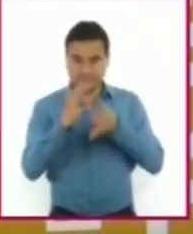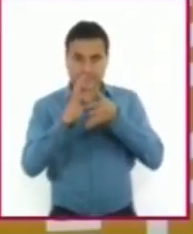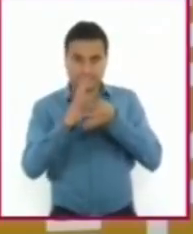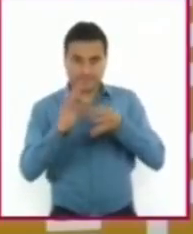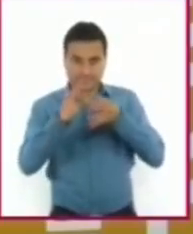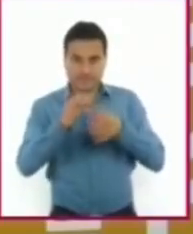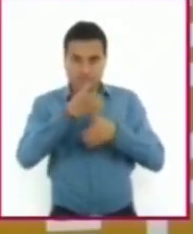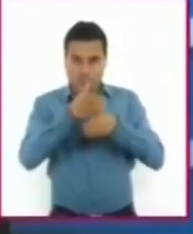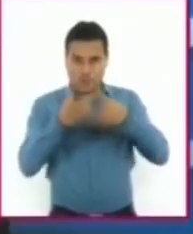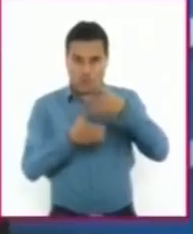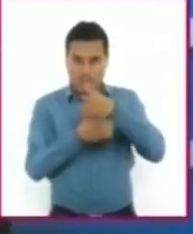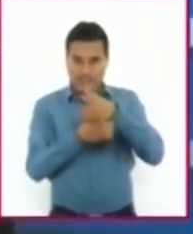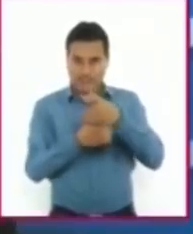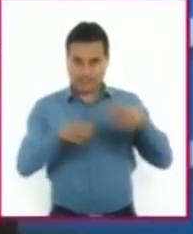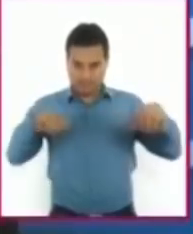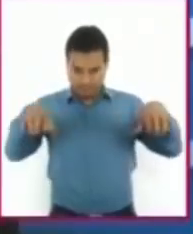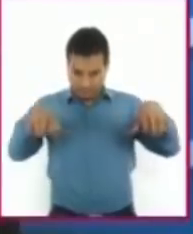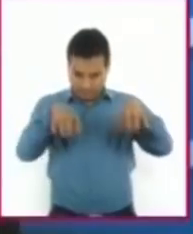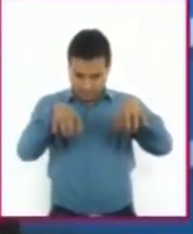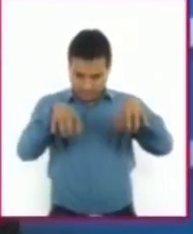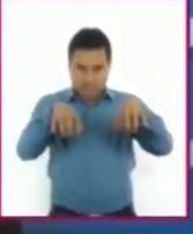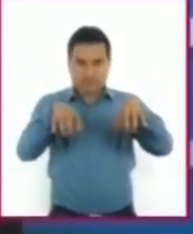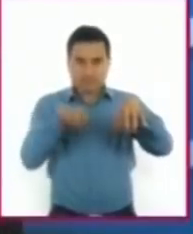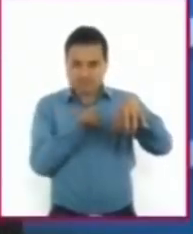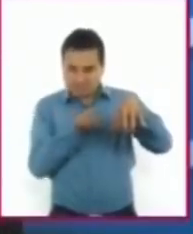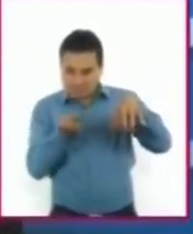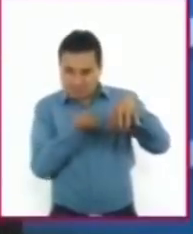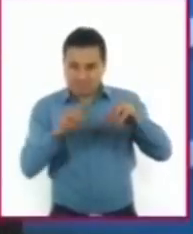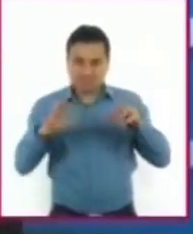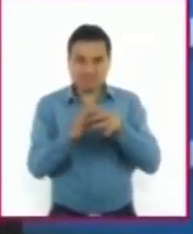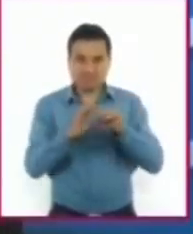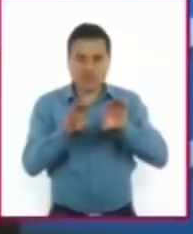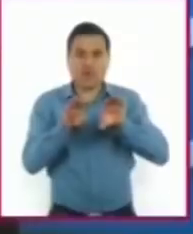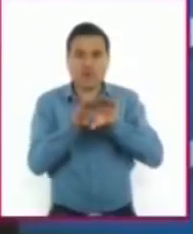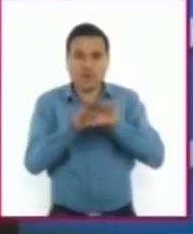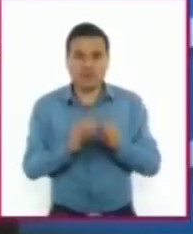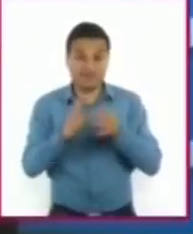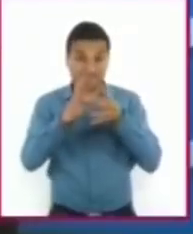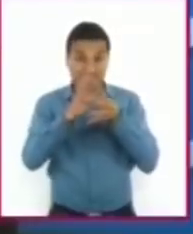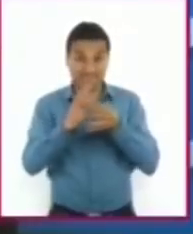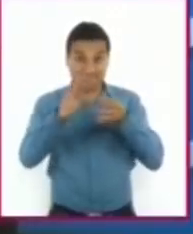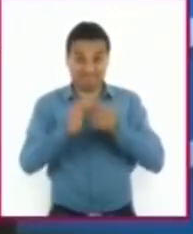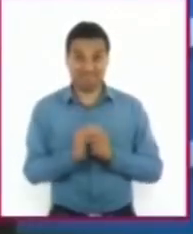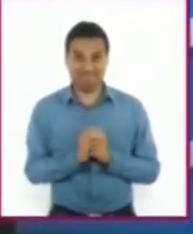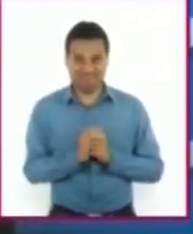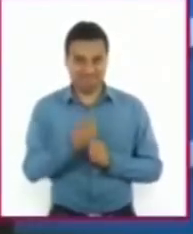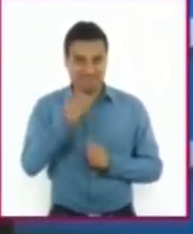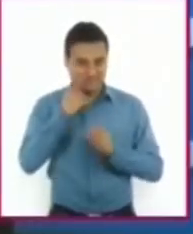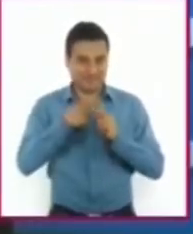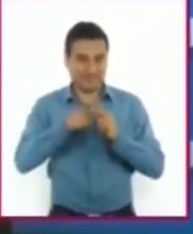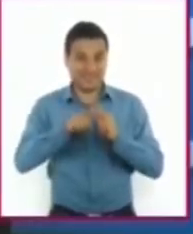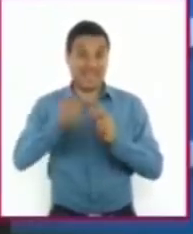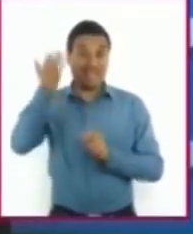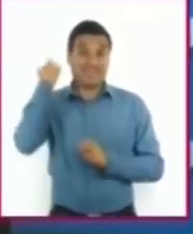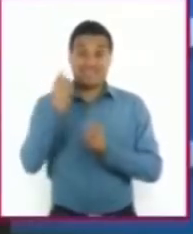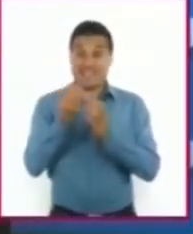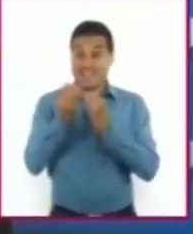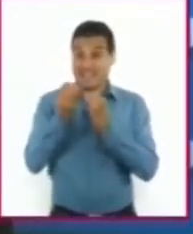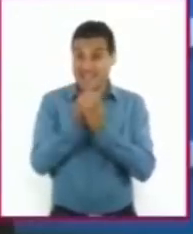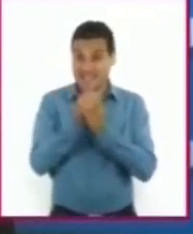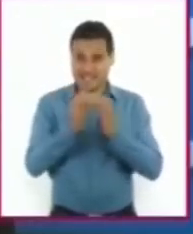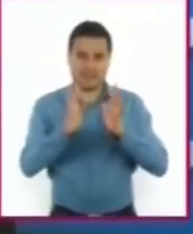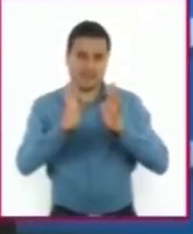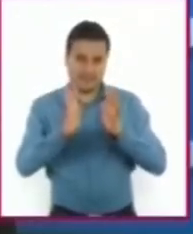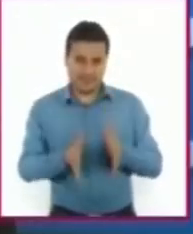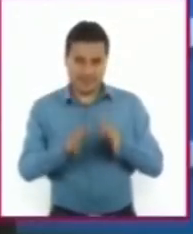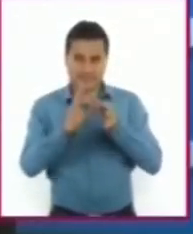objetos. Vamos a iniciar nuestra clase de física. Recapitulemos. En las clases anteriores